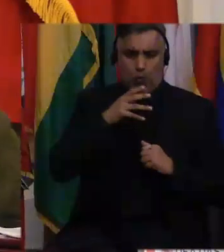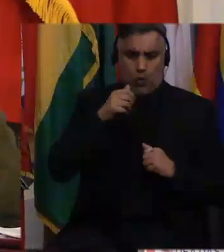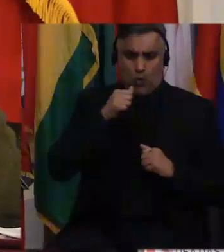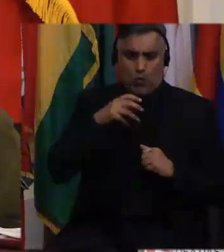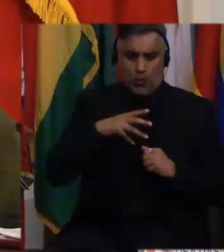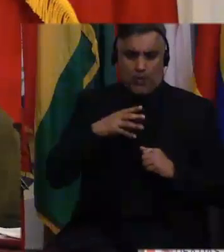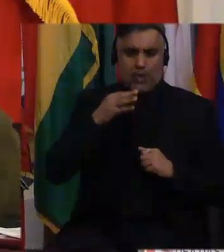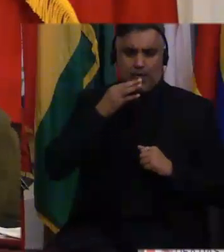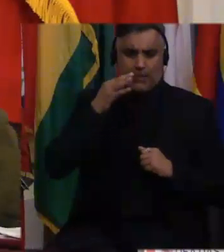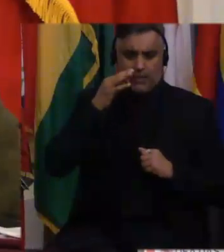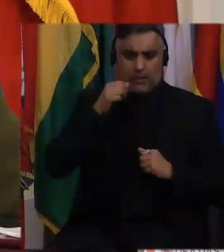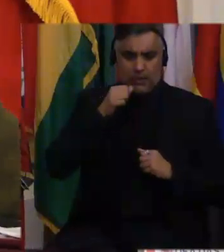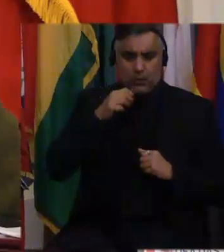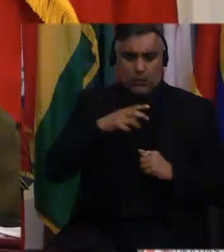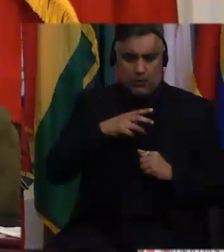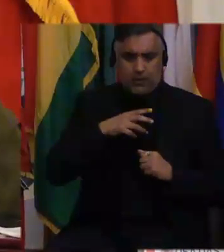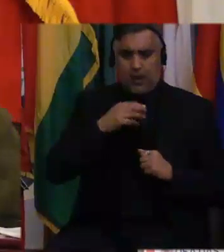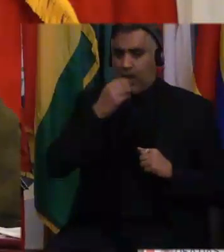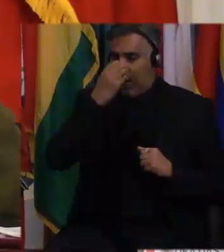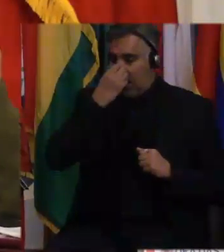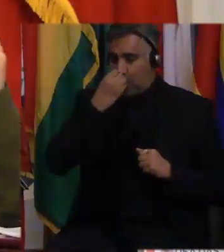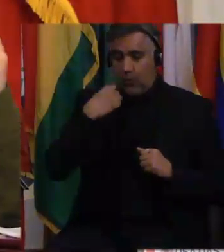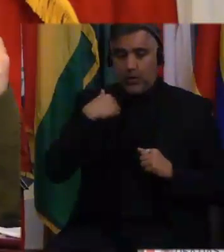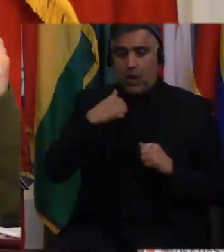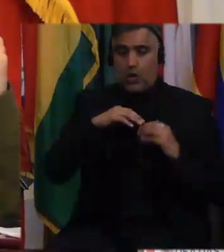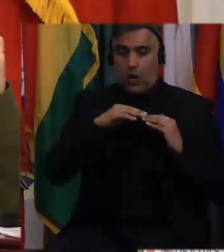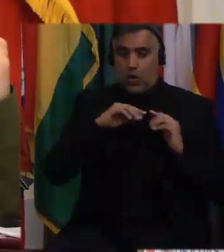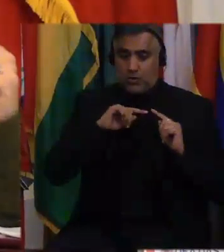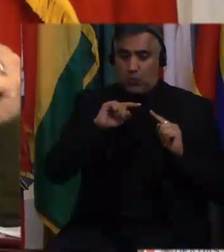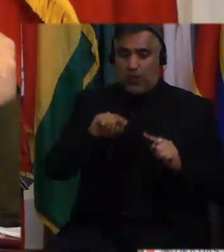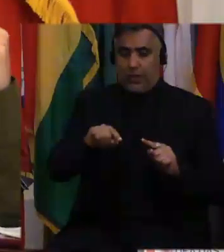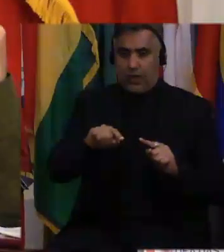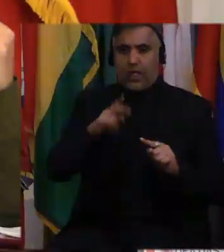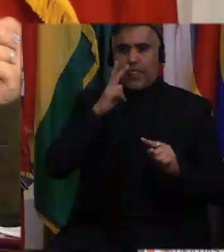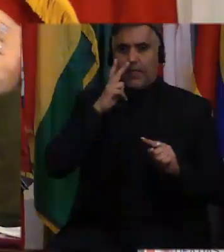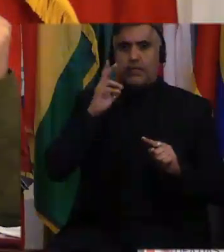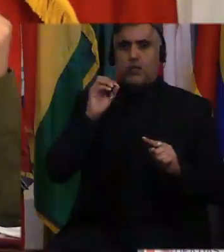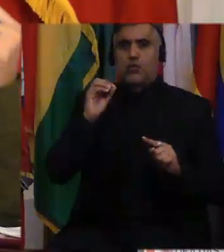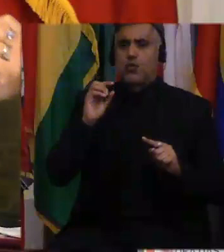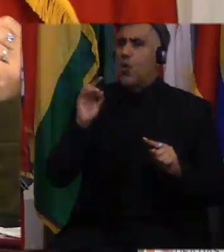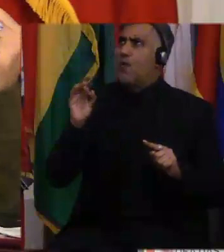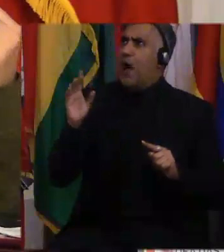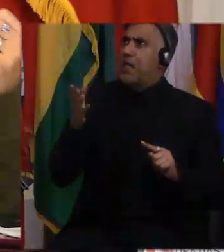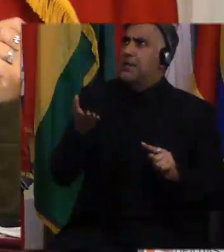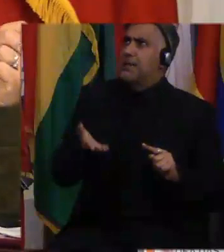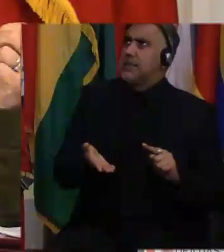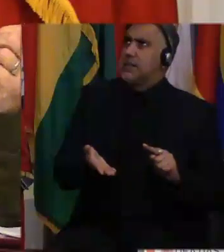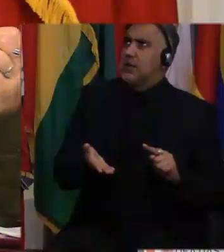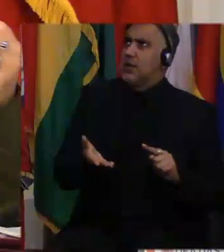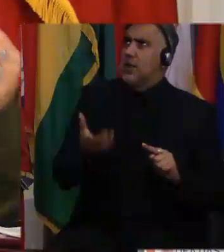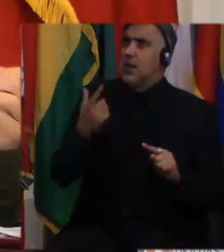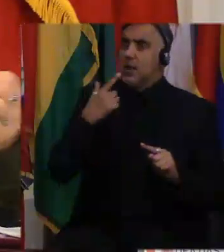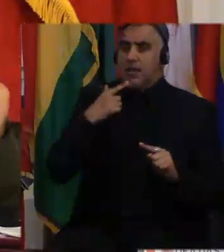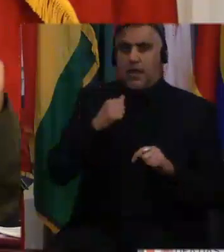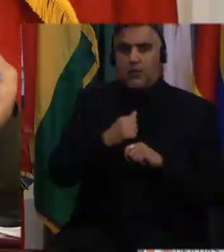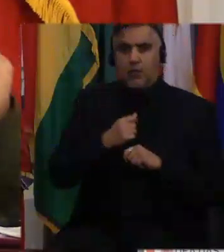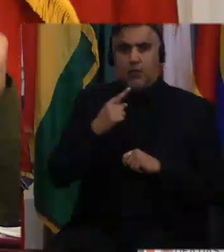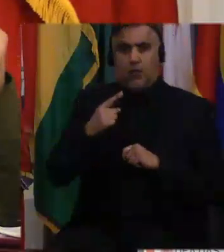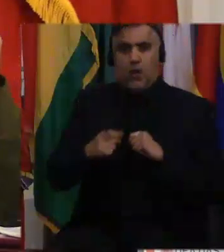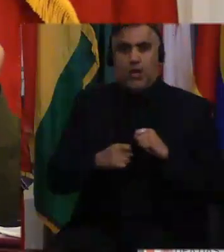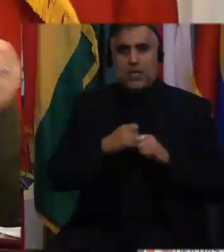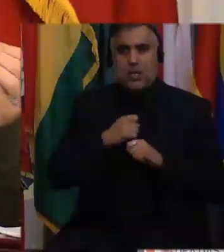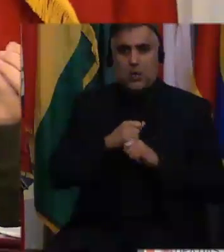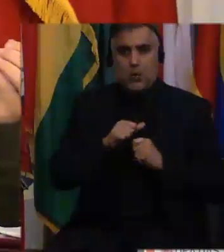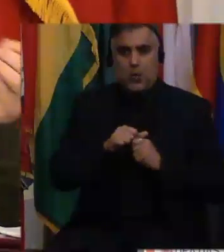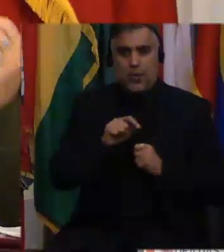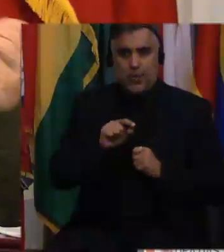las compañeras llegaron, esas mujeres le dijeron, acá no hay violencia. Y tuvieron que trabajar como un año con ellas para que las mujeres